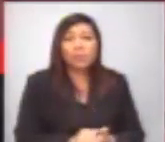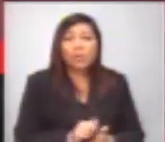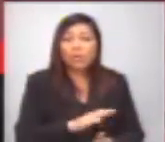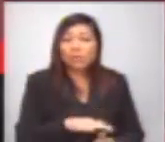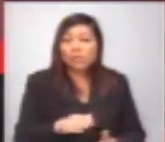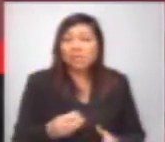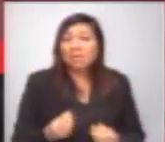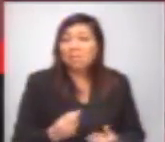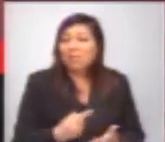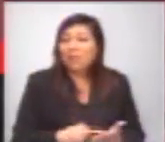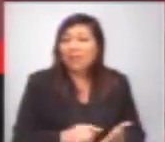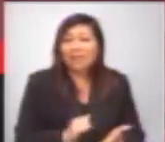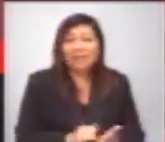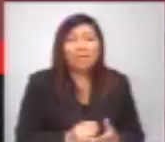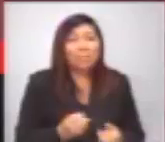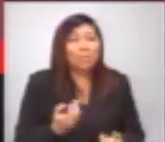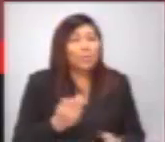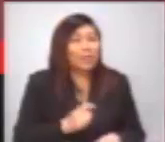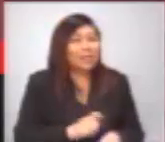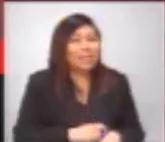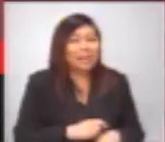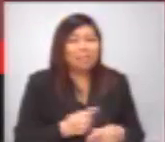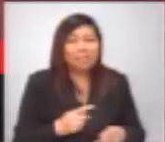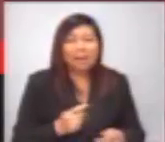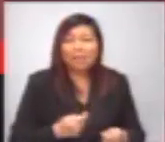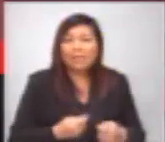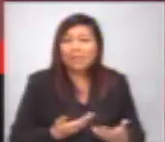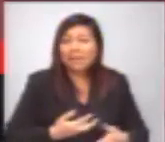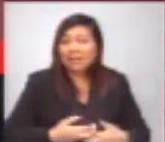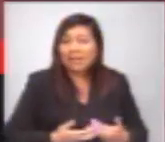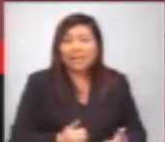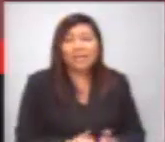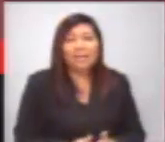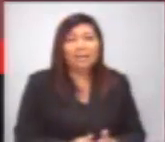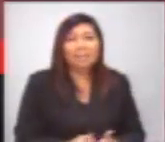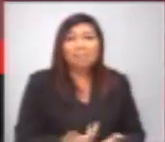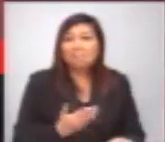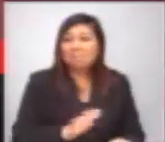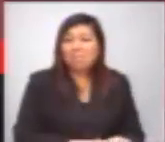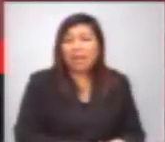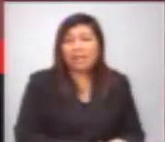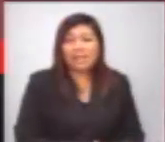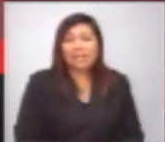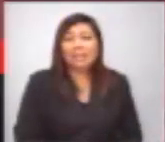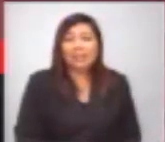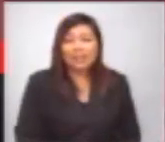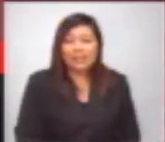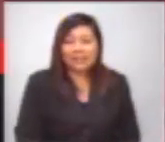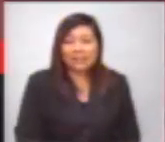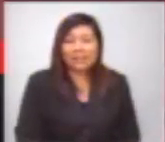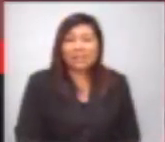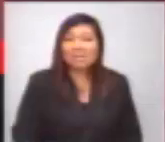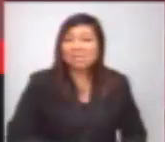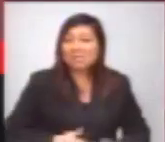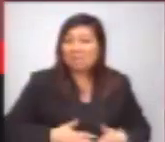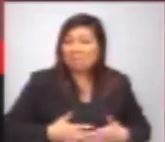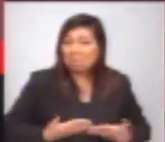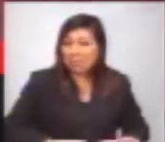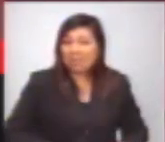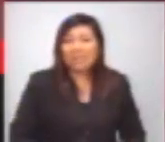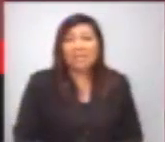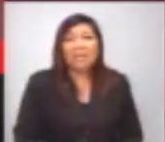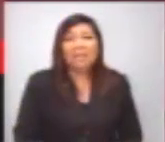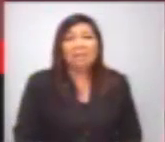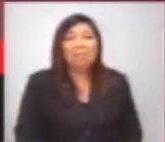los chicos, porque mucho tiempo permitir la venta de estos productos nos causa daño. ¿Se puede,